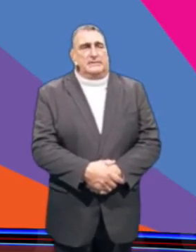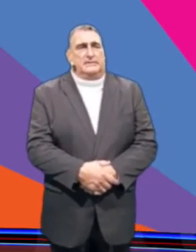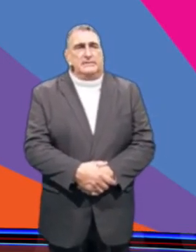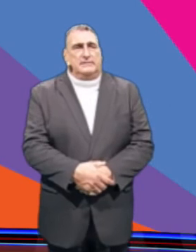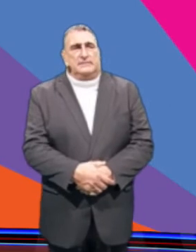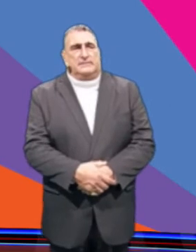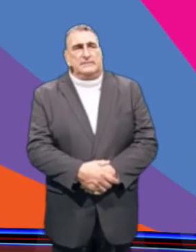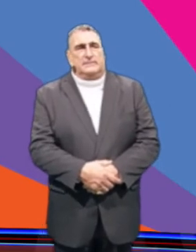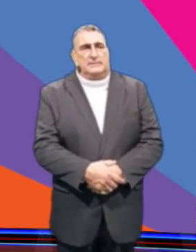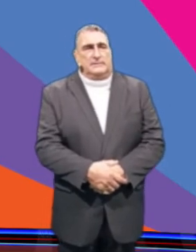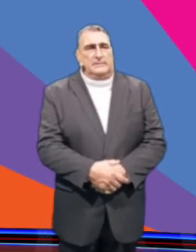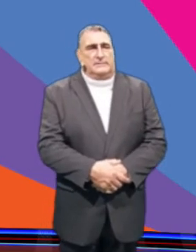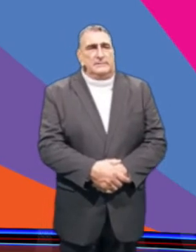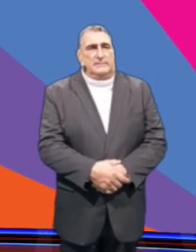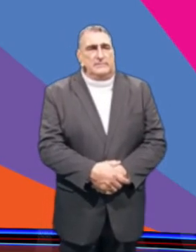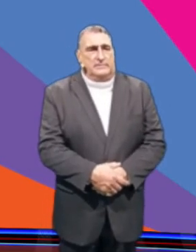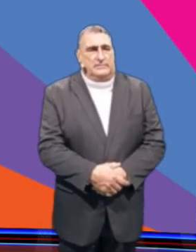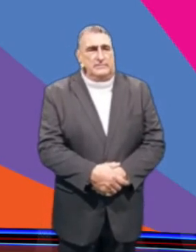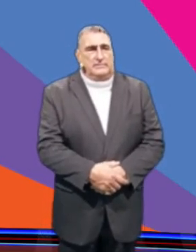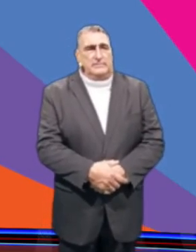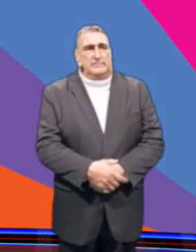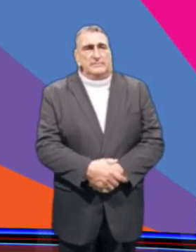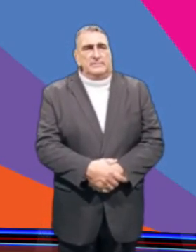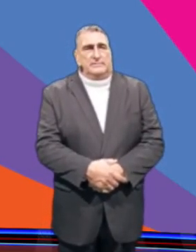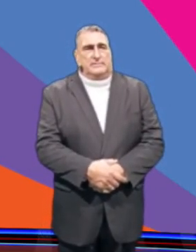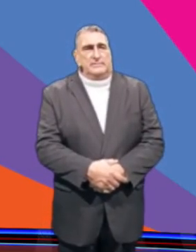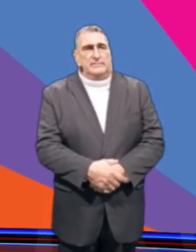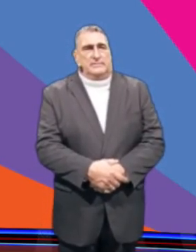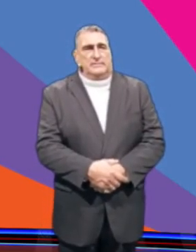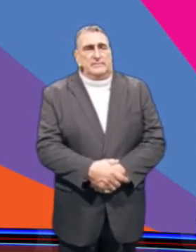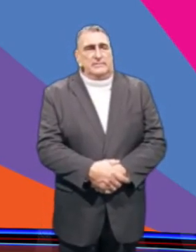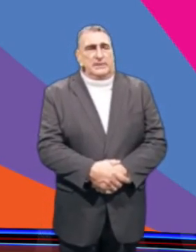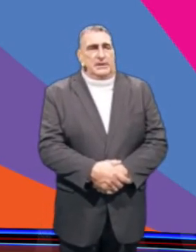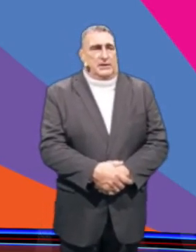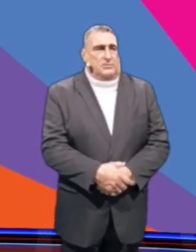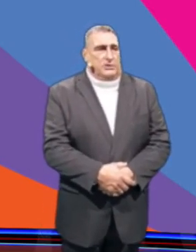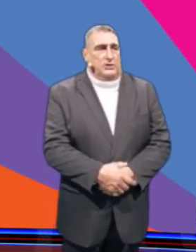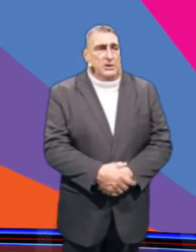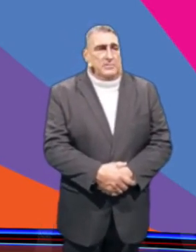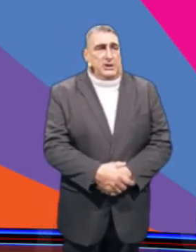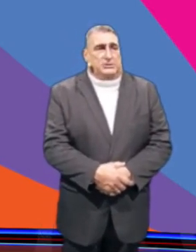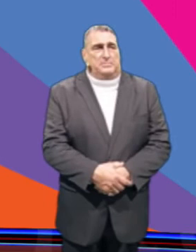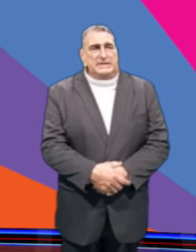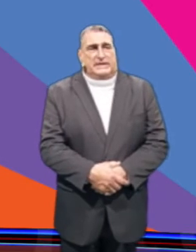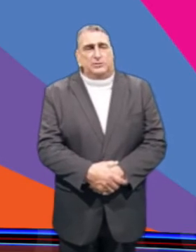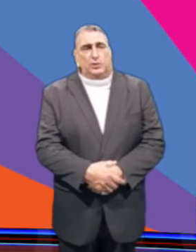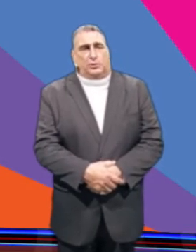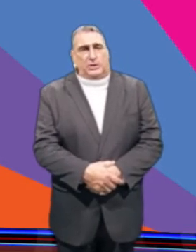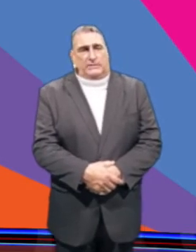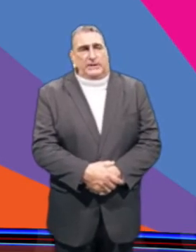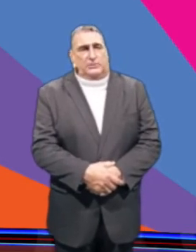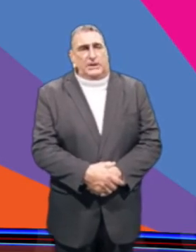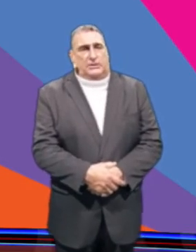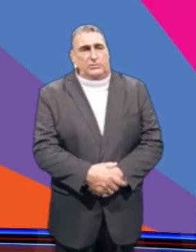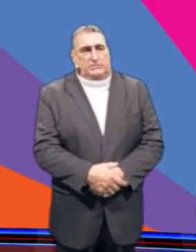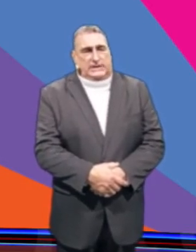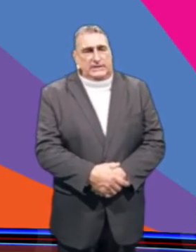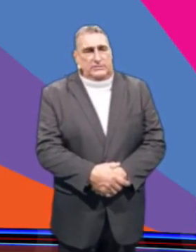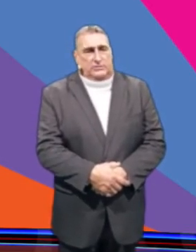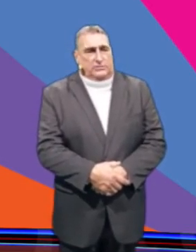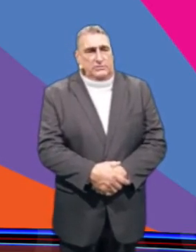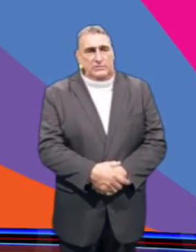Fernández, ¿lo lastimó a Messi o lo cuidó a Messi? No, lo cuidó. Pero eso pasa en todo, en todas las